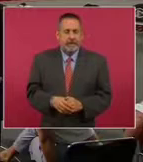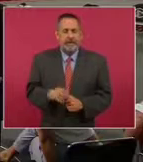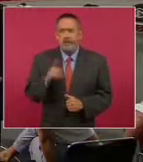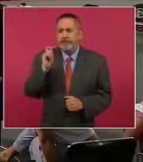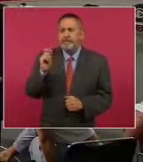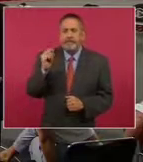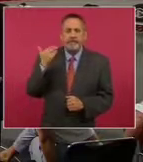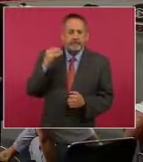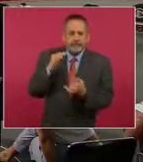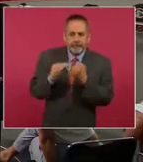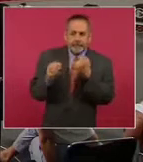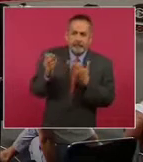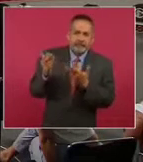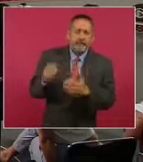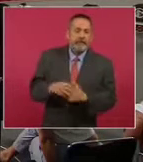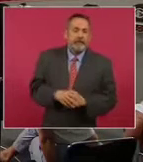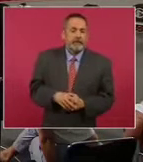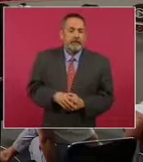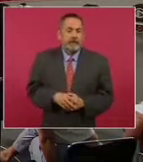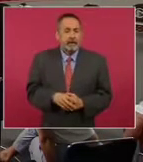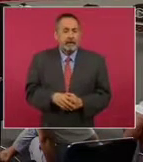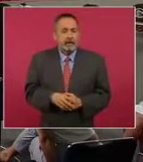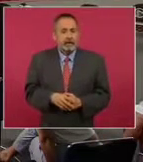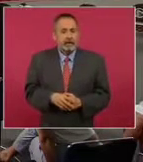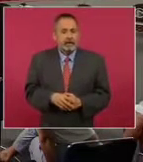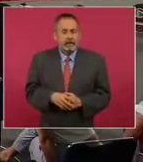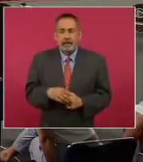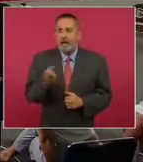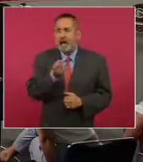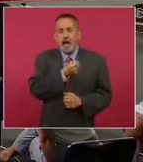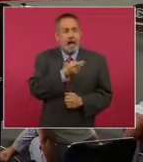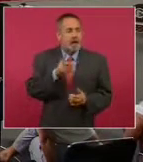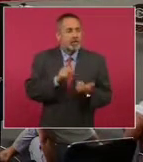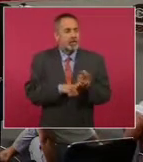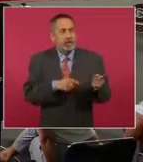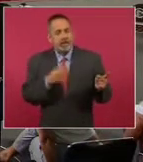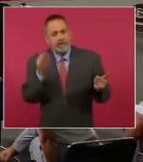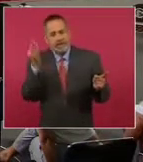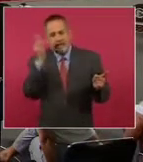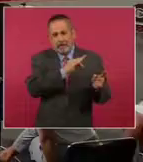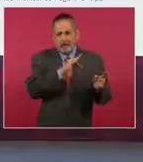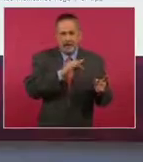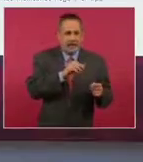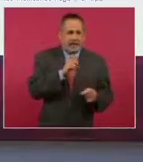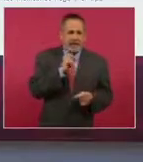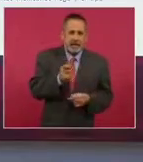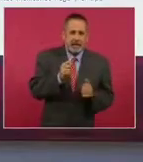últimamente, de manera falaz e irresponsable,